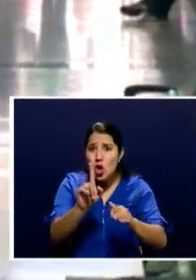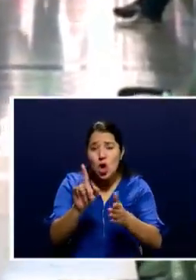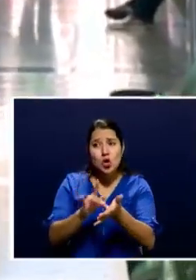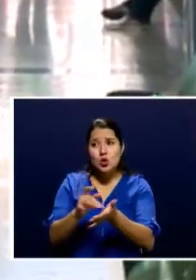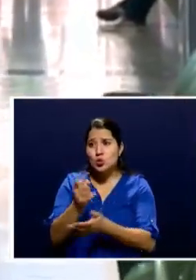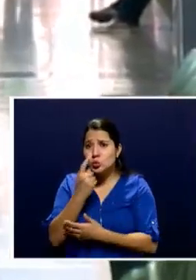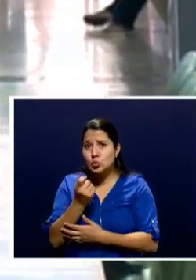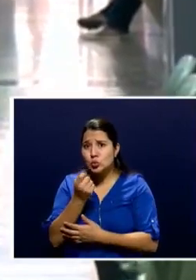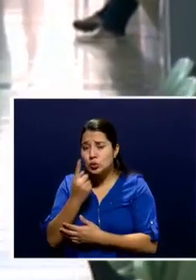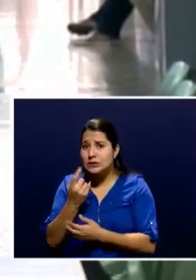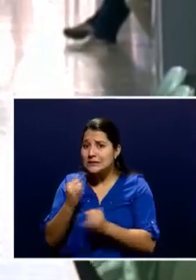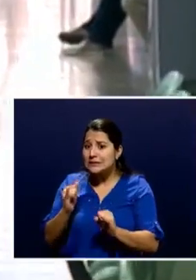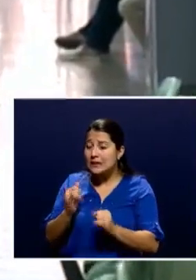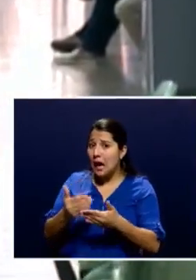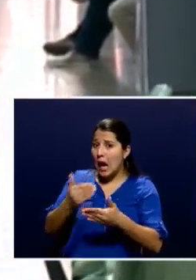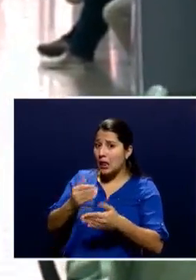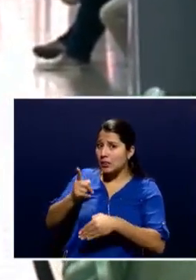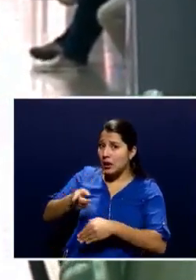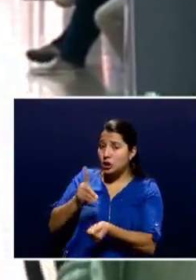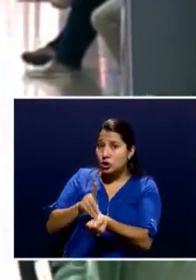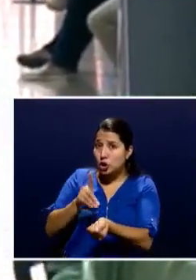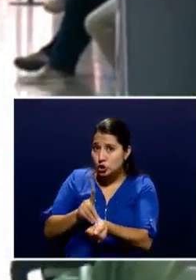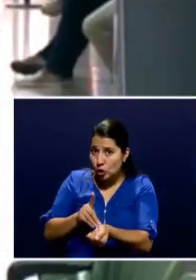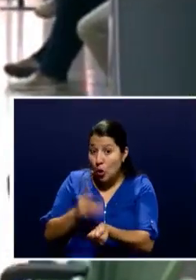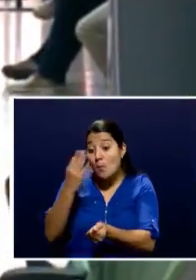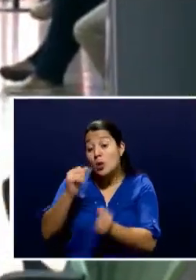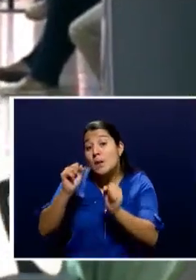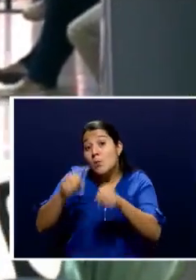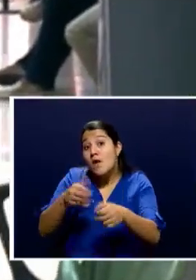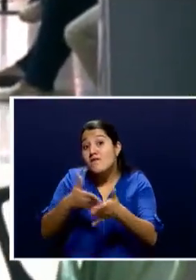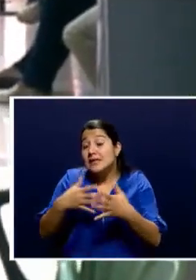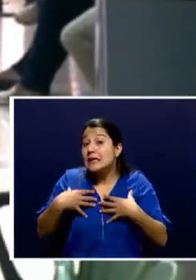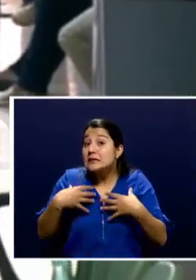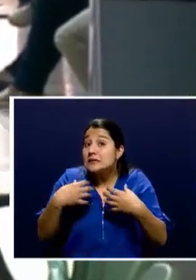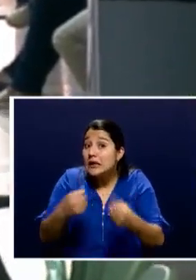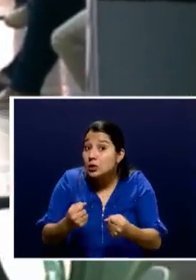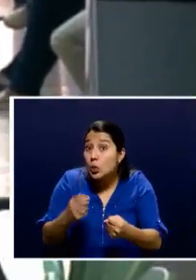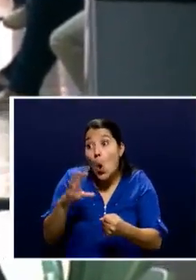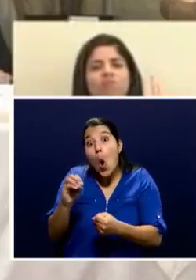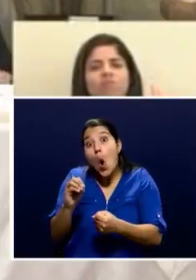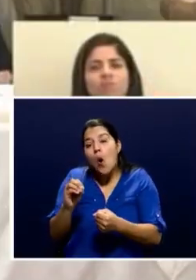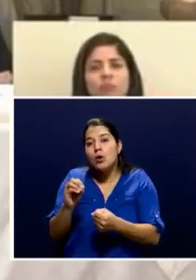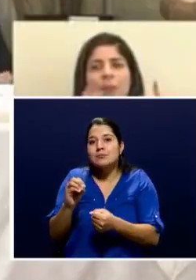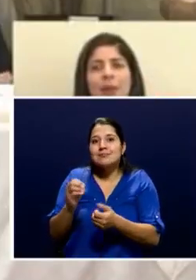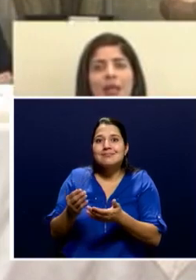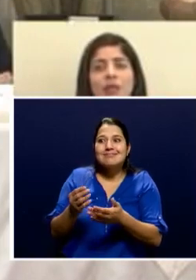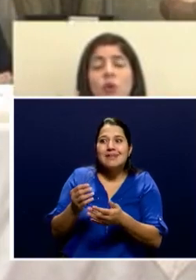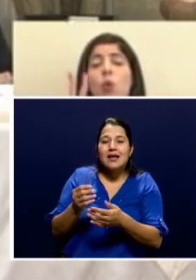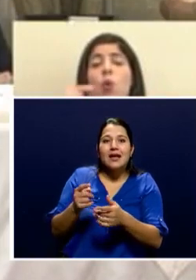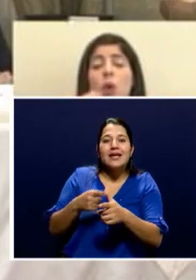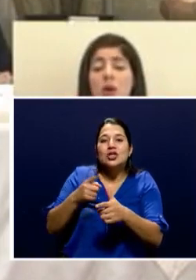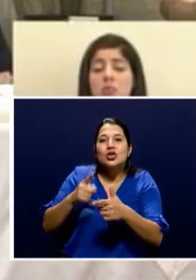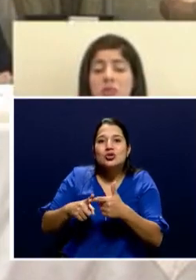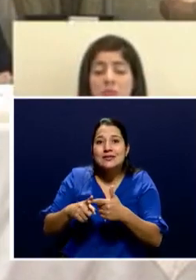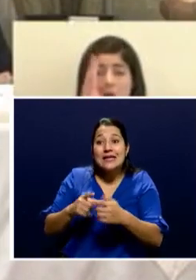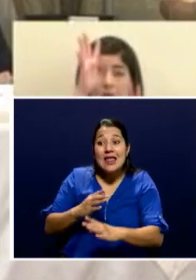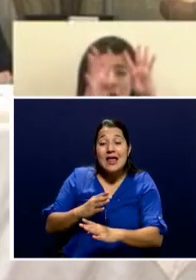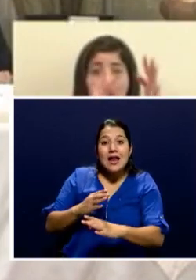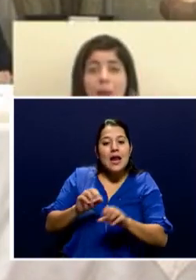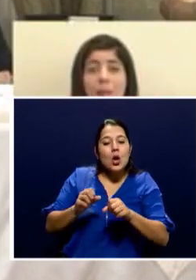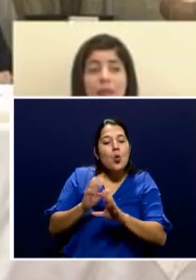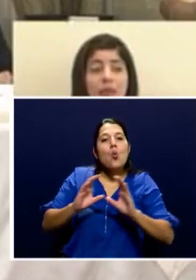medicamentos antivirales que puedan generar efectos secundarios o provocar incluso resistencia al virus. Que no se automediquen, de que no